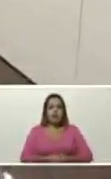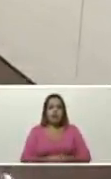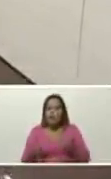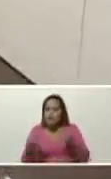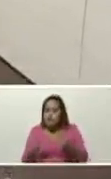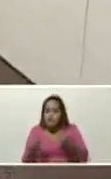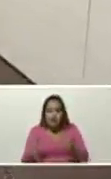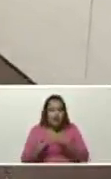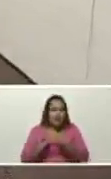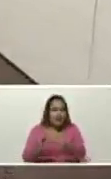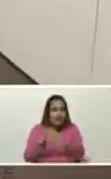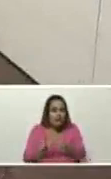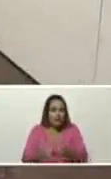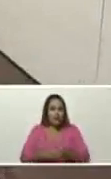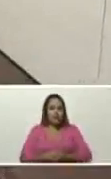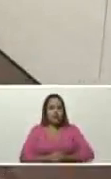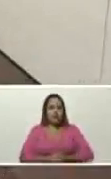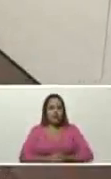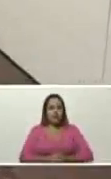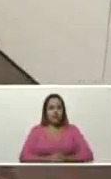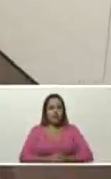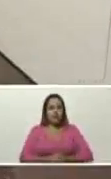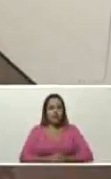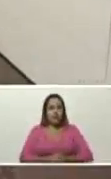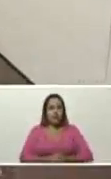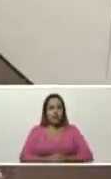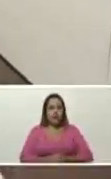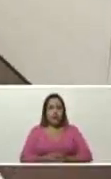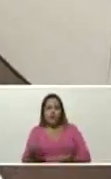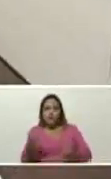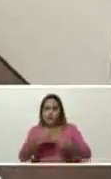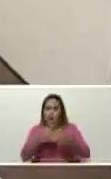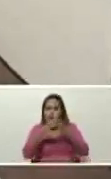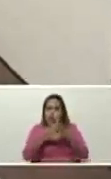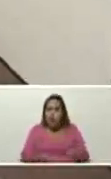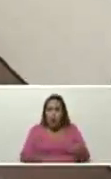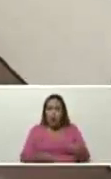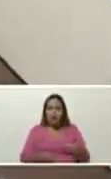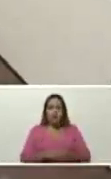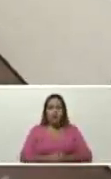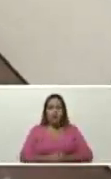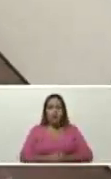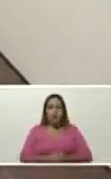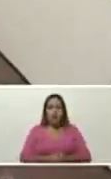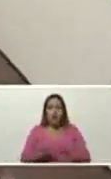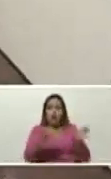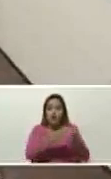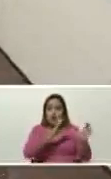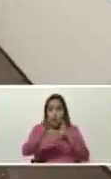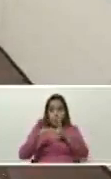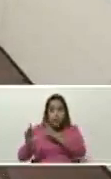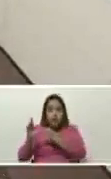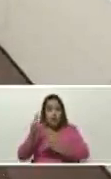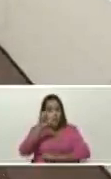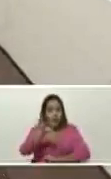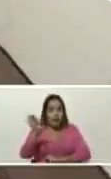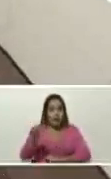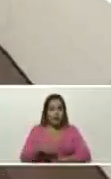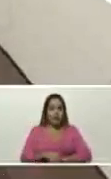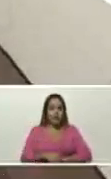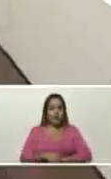tempranas y permanentes, e incorporar a toda la opinión pública del país, como